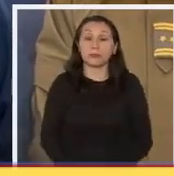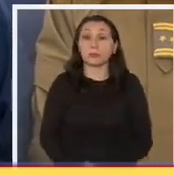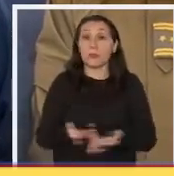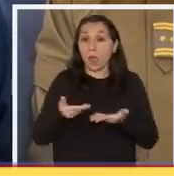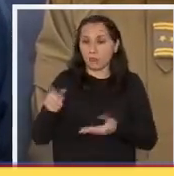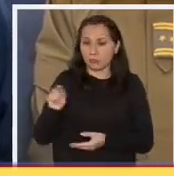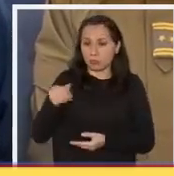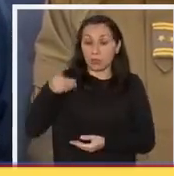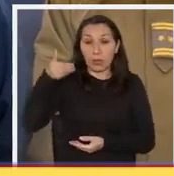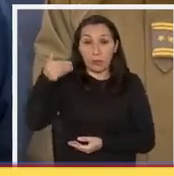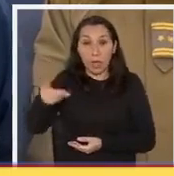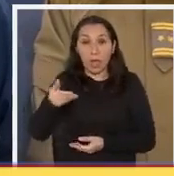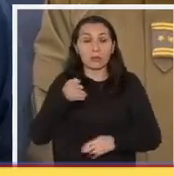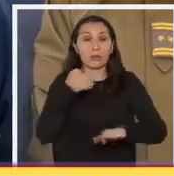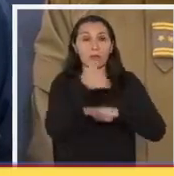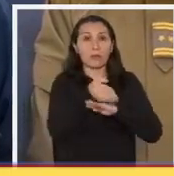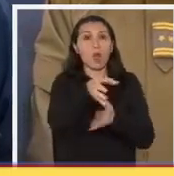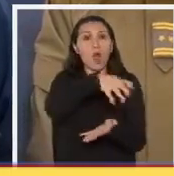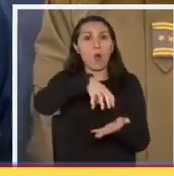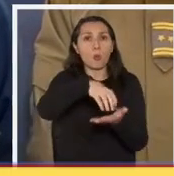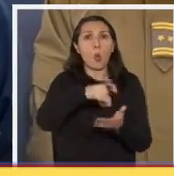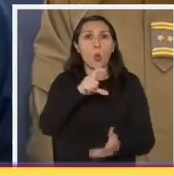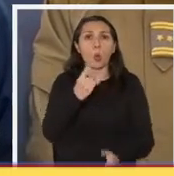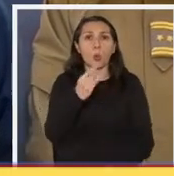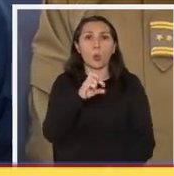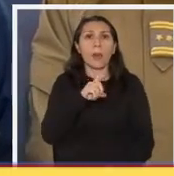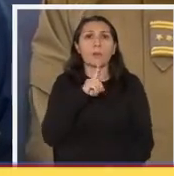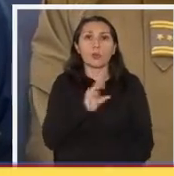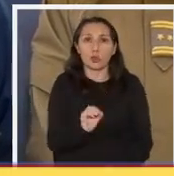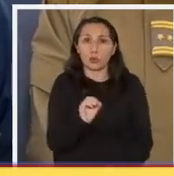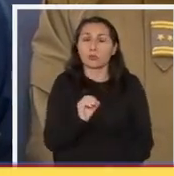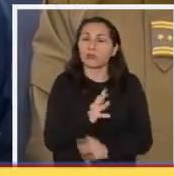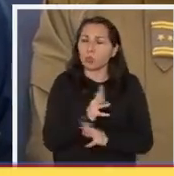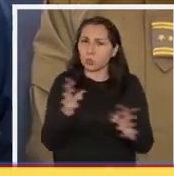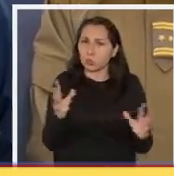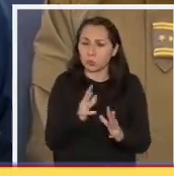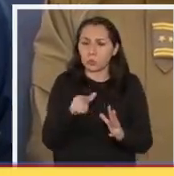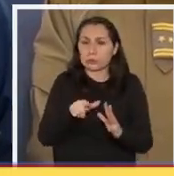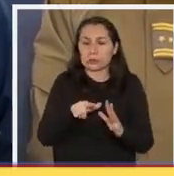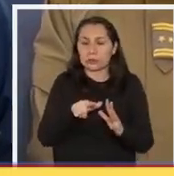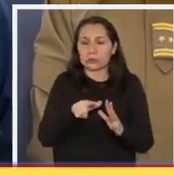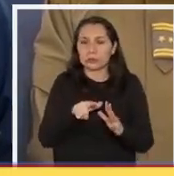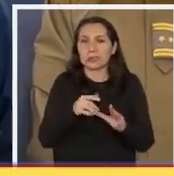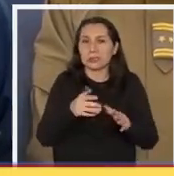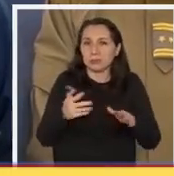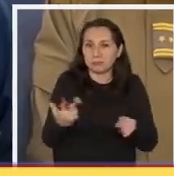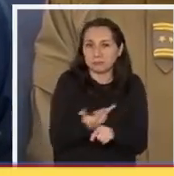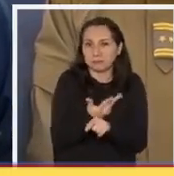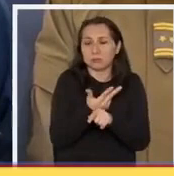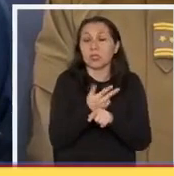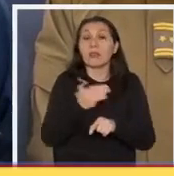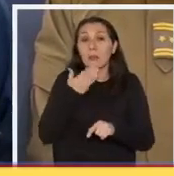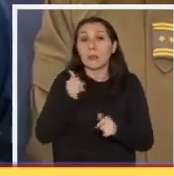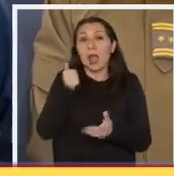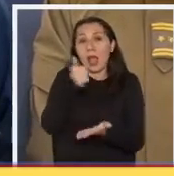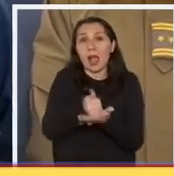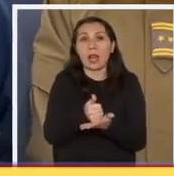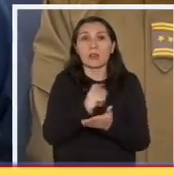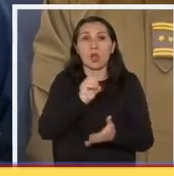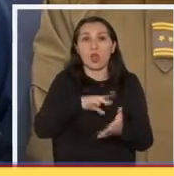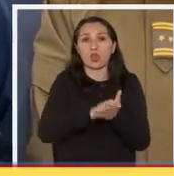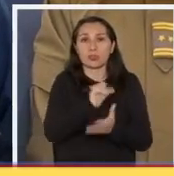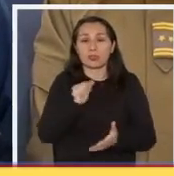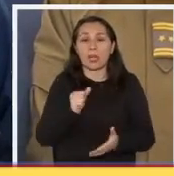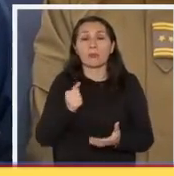Ahora, en un ratito más, nos vamos a la comuna de Curepto, que también ha sido muy golpeada, en donde junto con el alcalde René Concha, la gobernadora